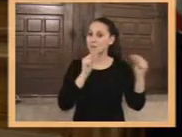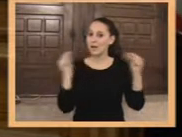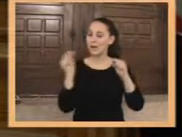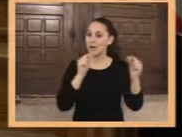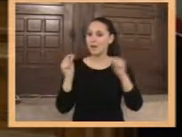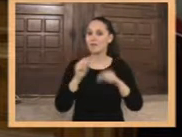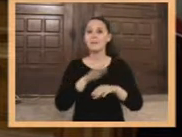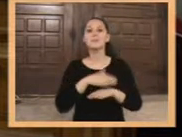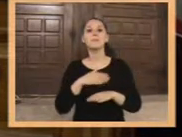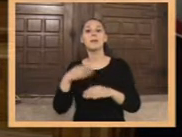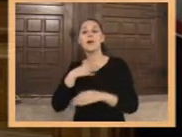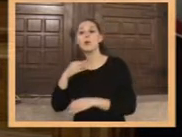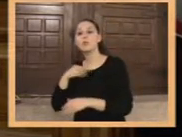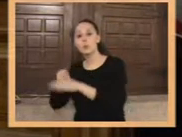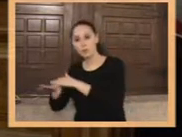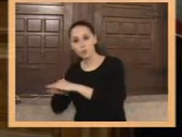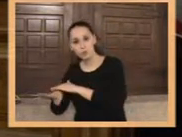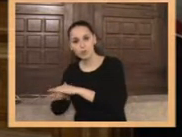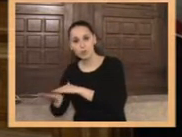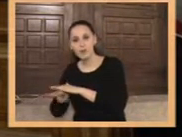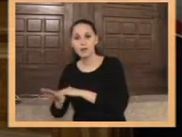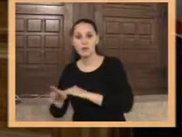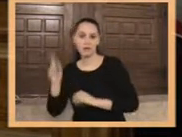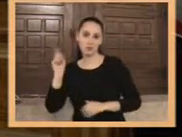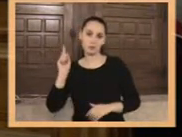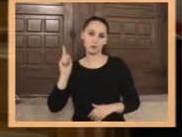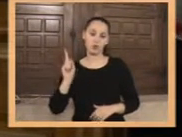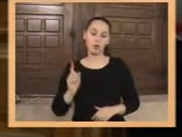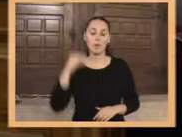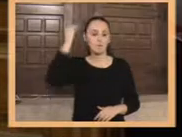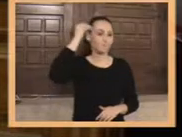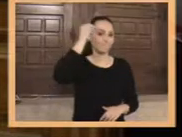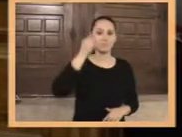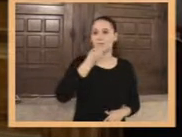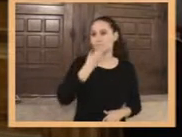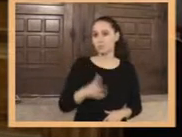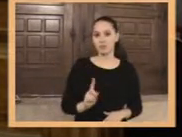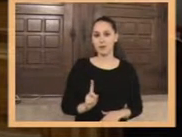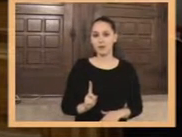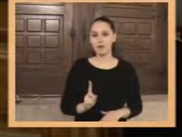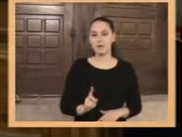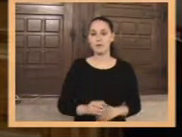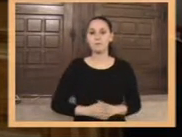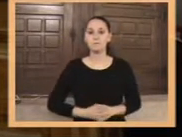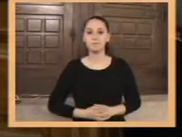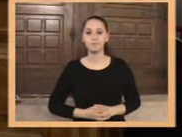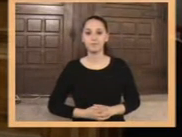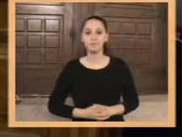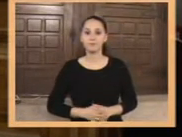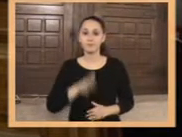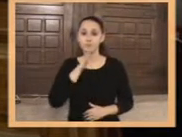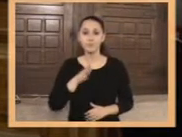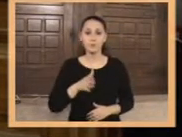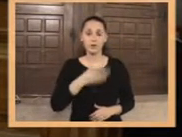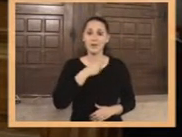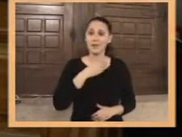falta poner el archivo municipal, porque entendemos que estamos de acuerdo, dice el Grupo Ciudadano, se ha defendido el traslado del archivo